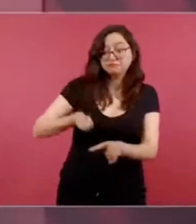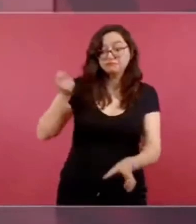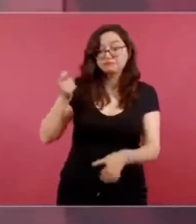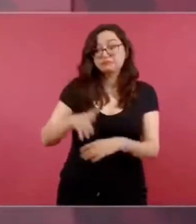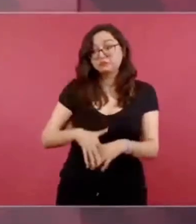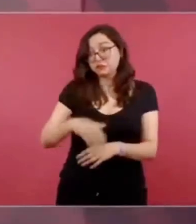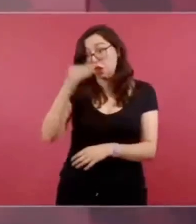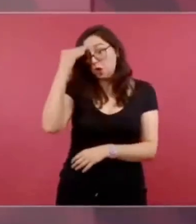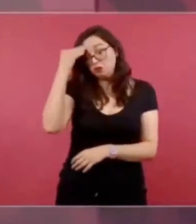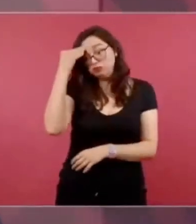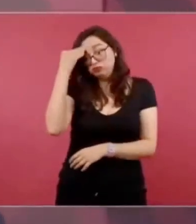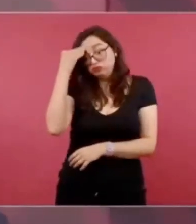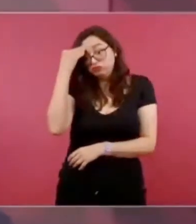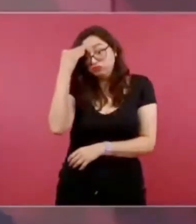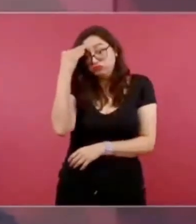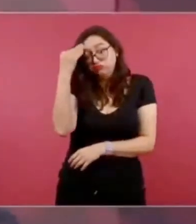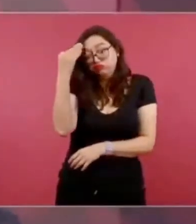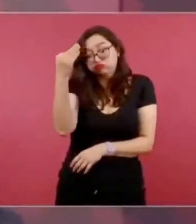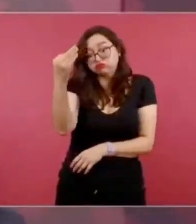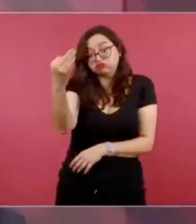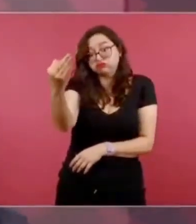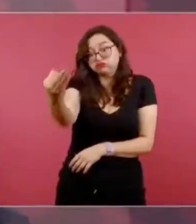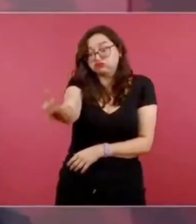tanto tiempo.